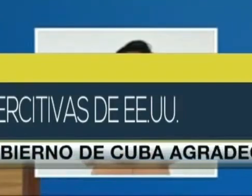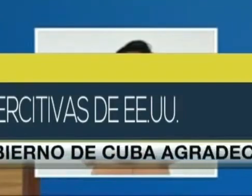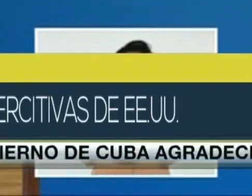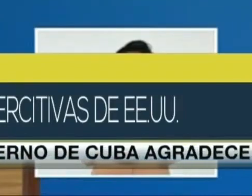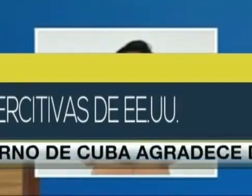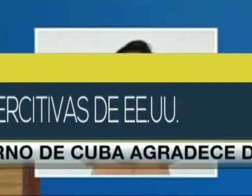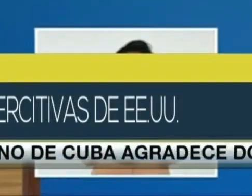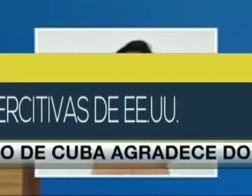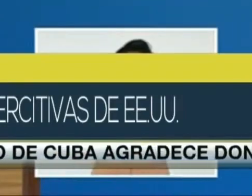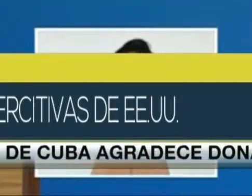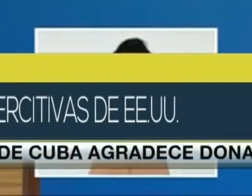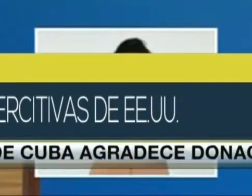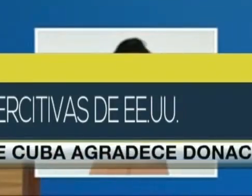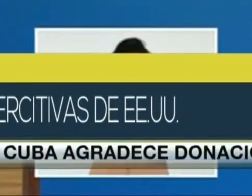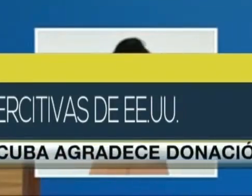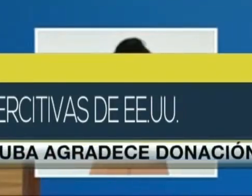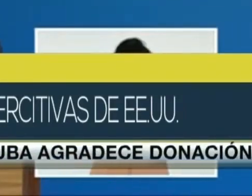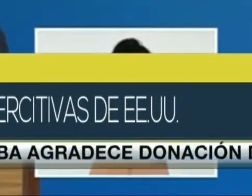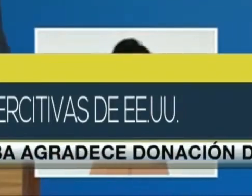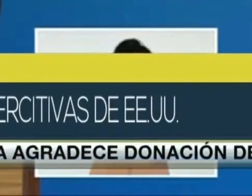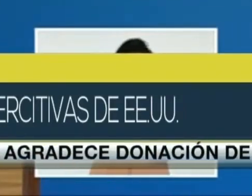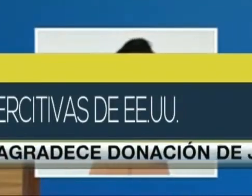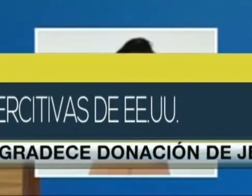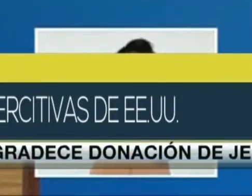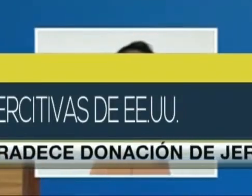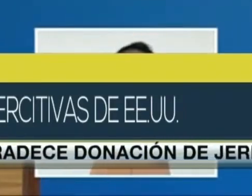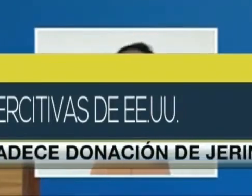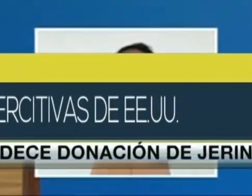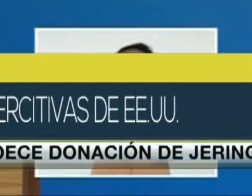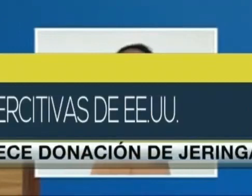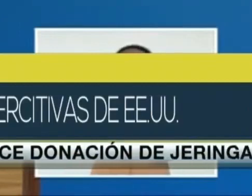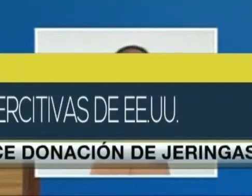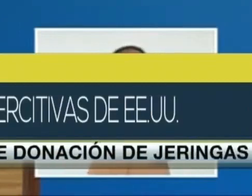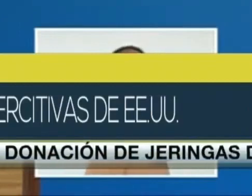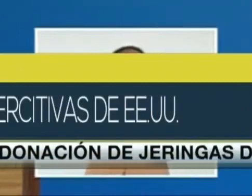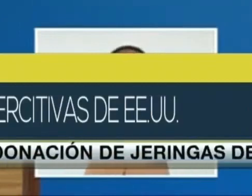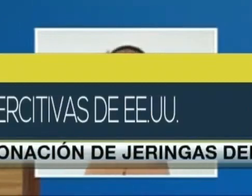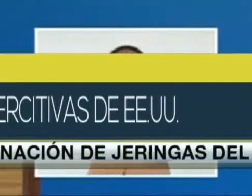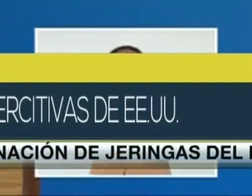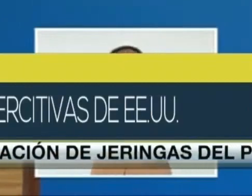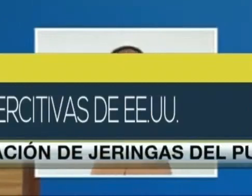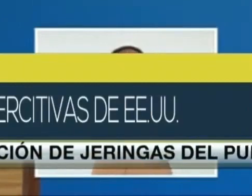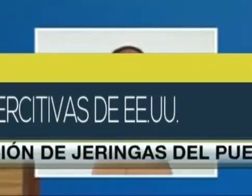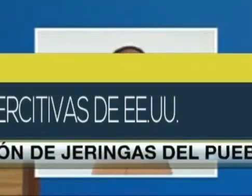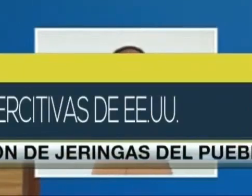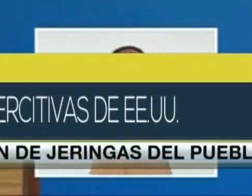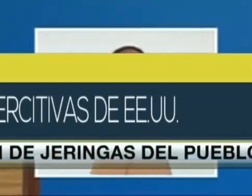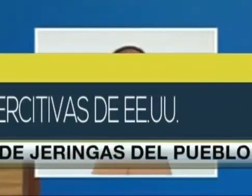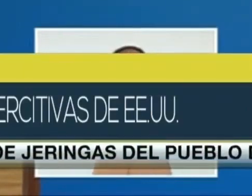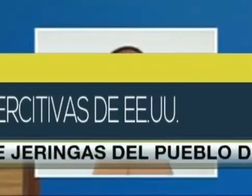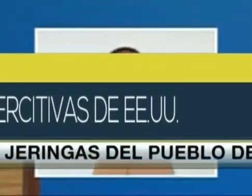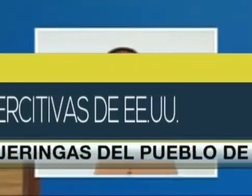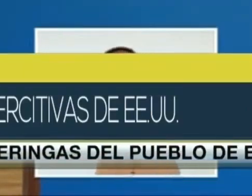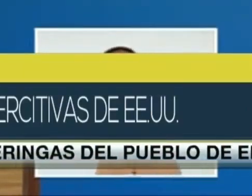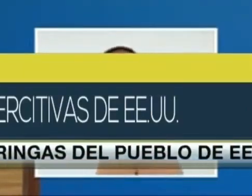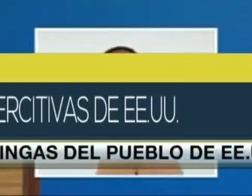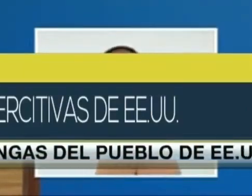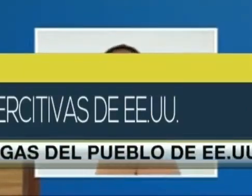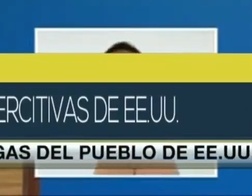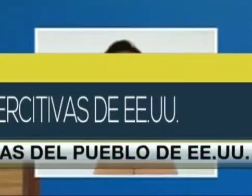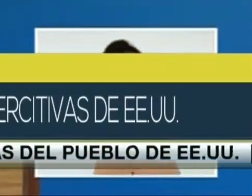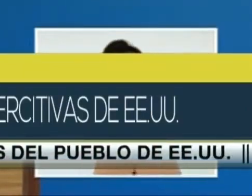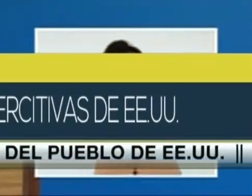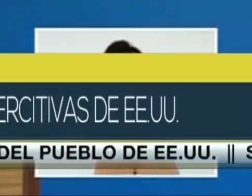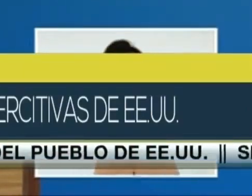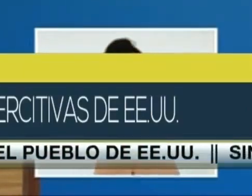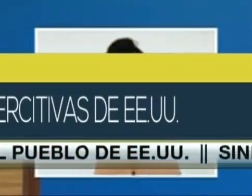el propósito del gobierno cubano lanzar una oleada migratoria hacia los Estados Unidos, le sugiero que pregunte